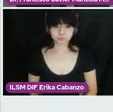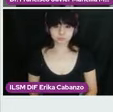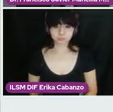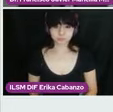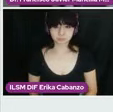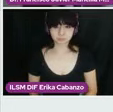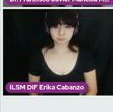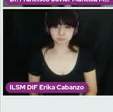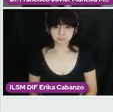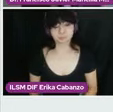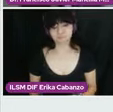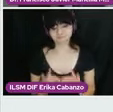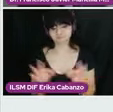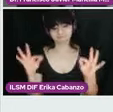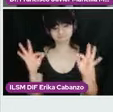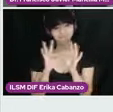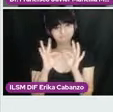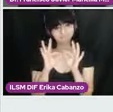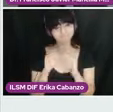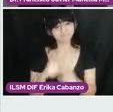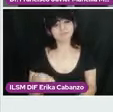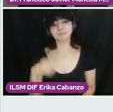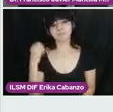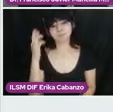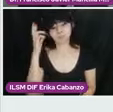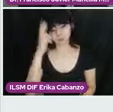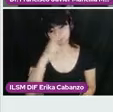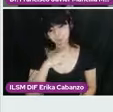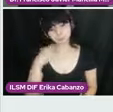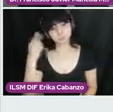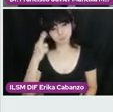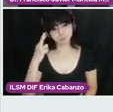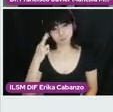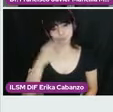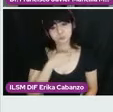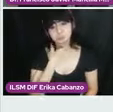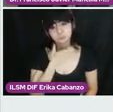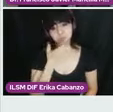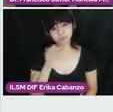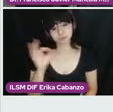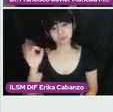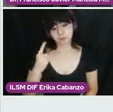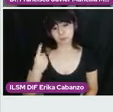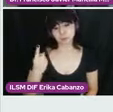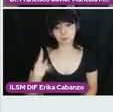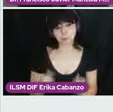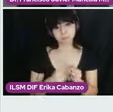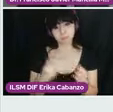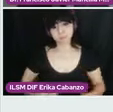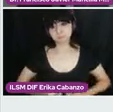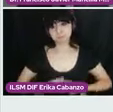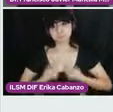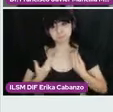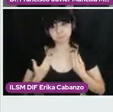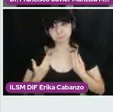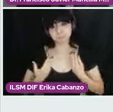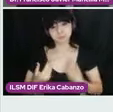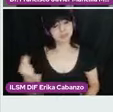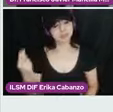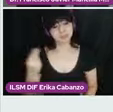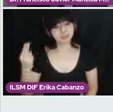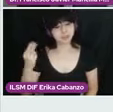Hay que hacer exámenes audiológicos rutinarios, pues por lo menos una vez en la vida sí hay que hacer, si el oído merece que se le dé un chequeo